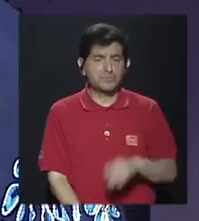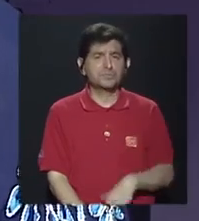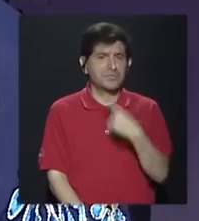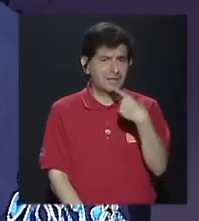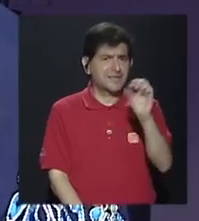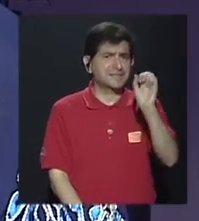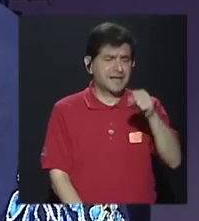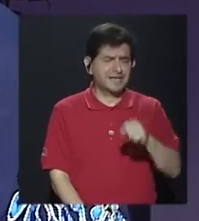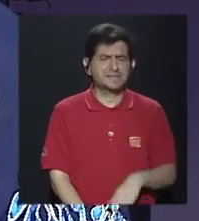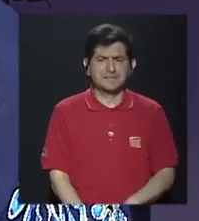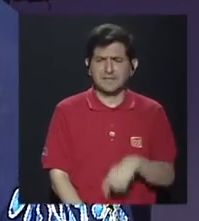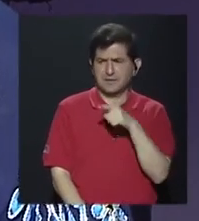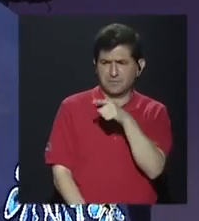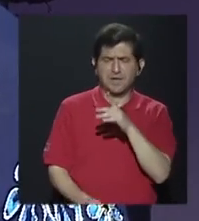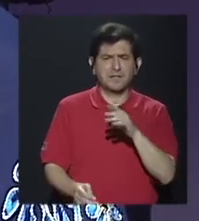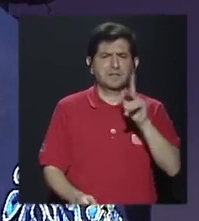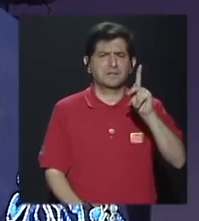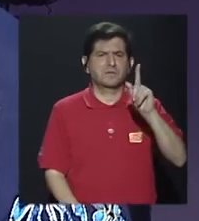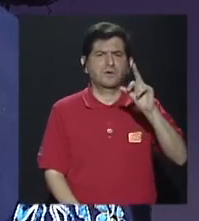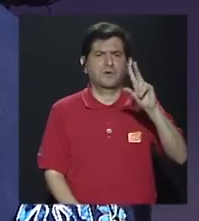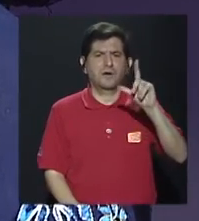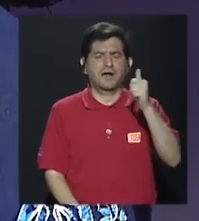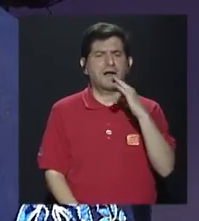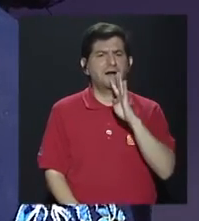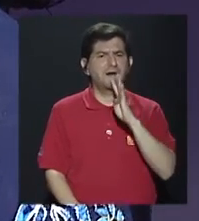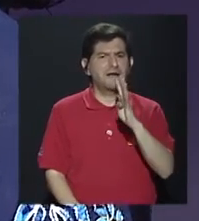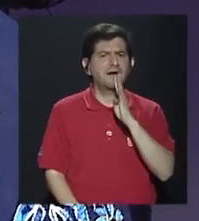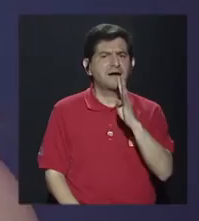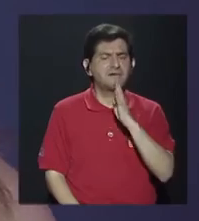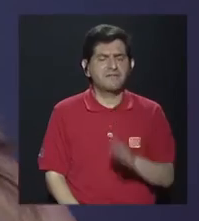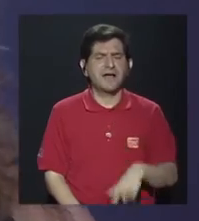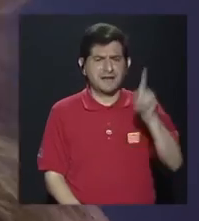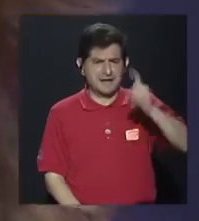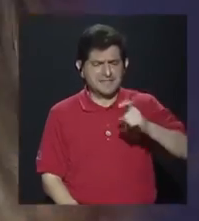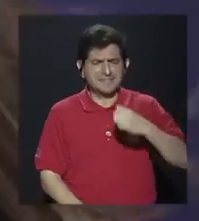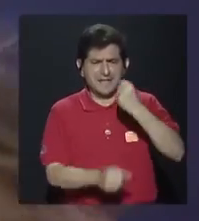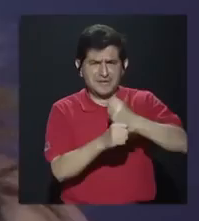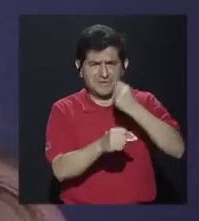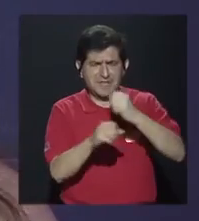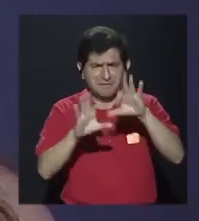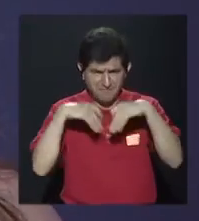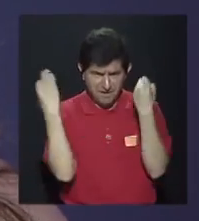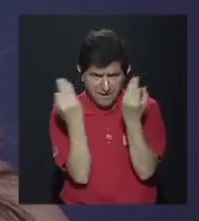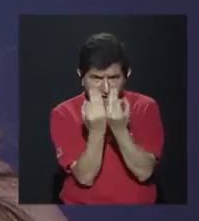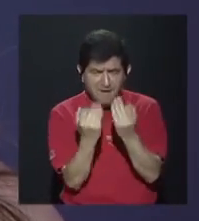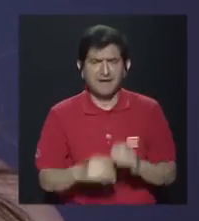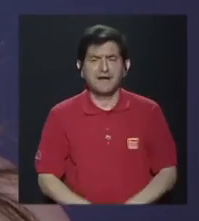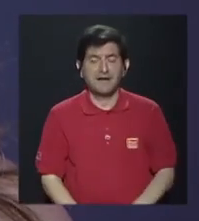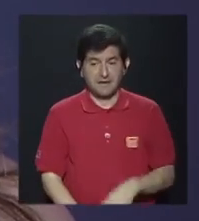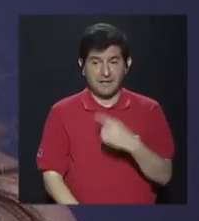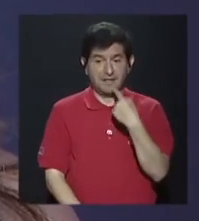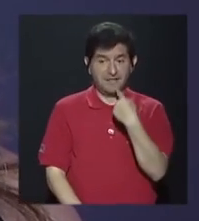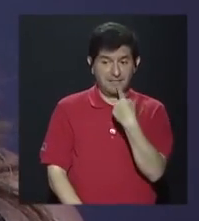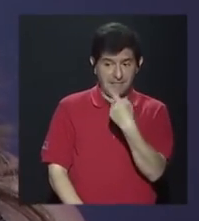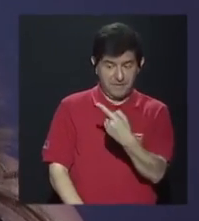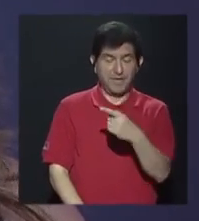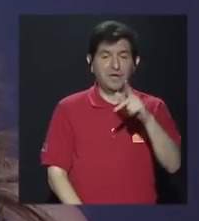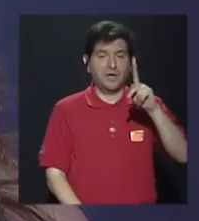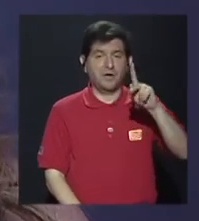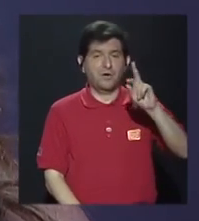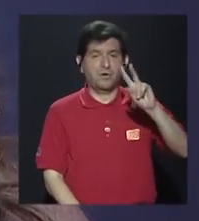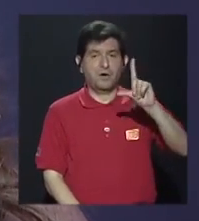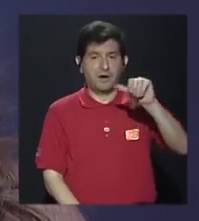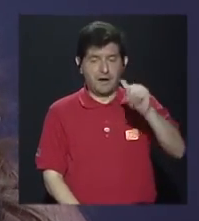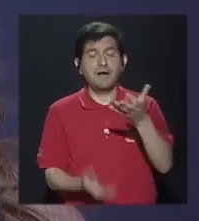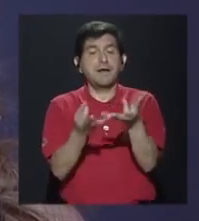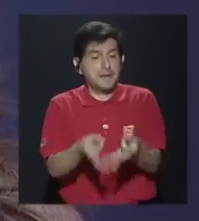de la necesidad de trabajar también con la familia? Sí, retomando lo que decía Carla, es